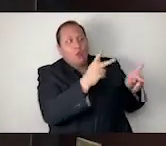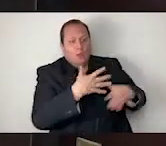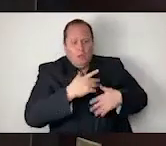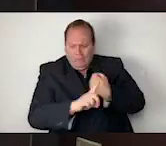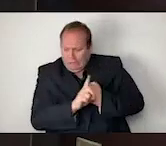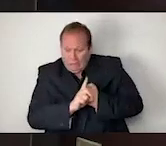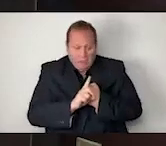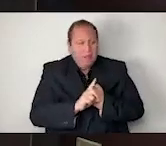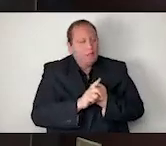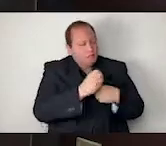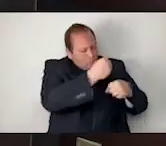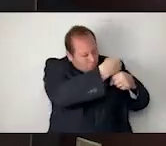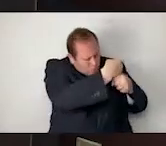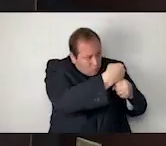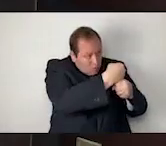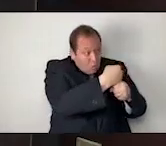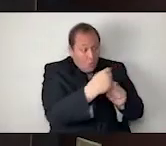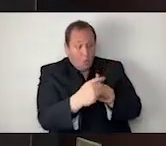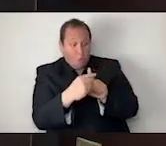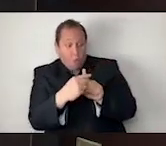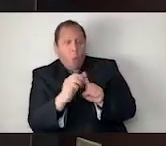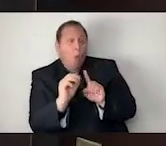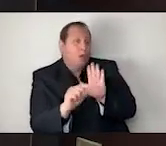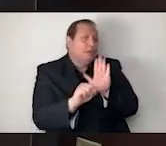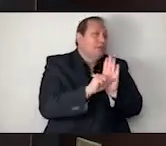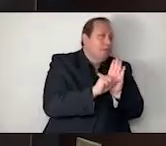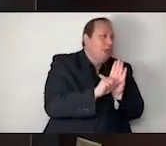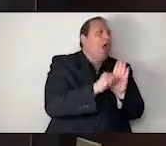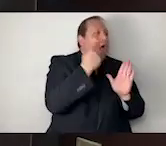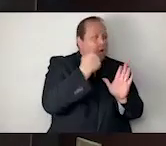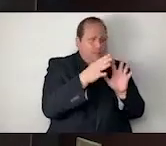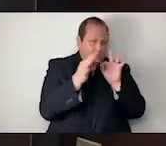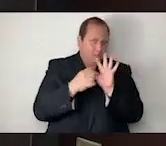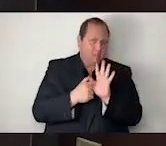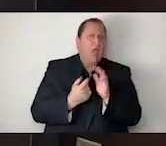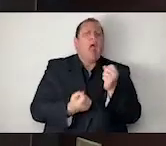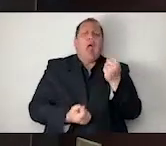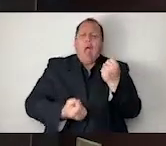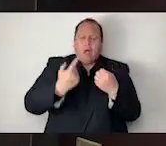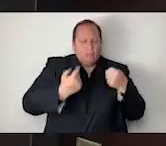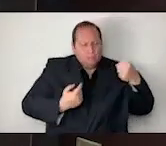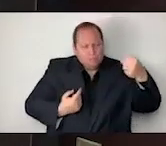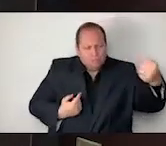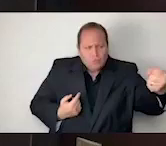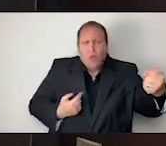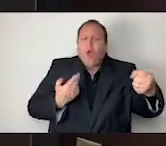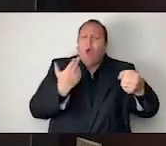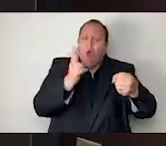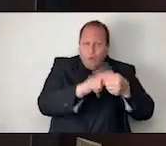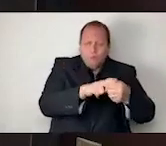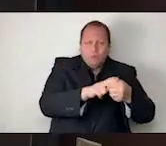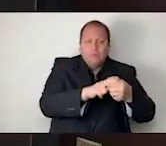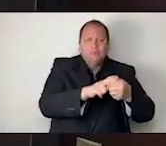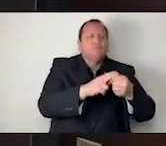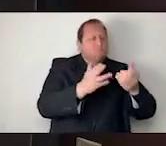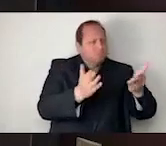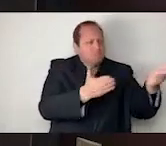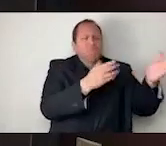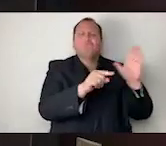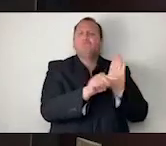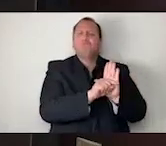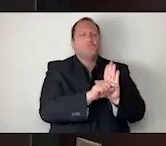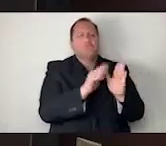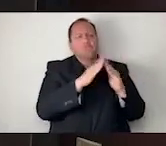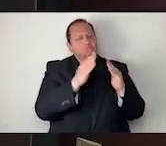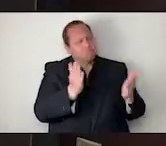que tenemos en los hospitales que sale con negativo entonces tiene el va a quedar como neumonía atípica pero no porque no le hagamos la prueba sino